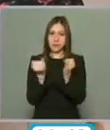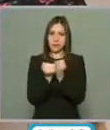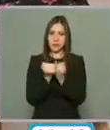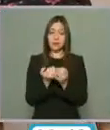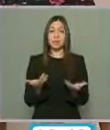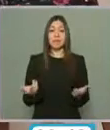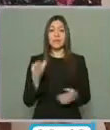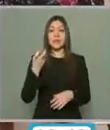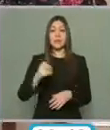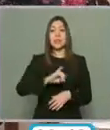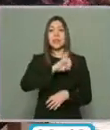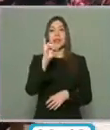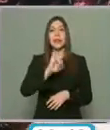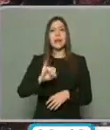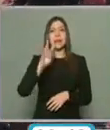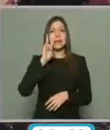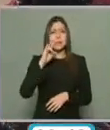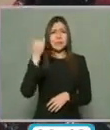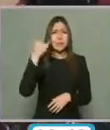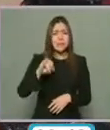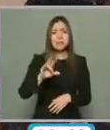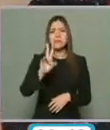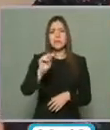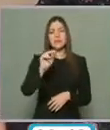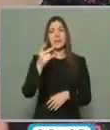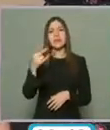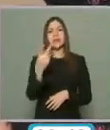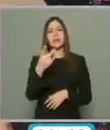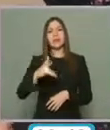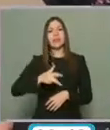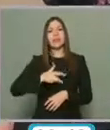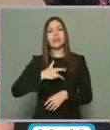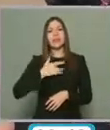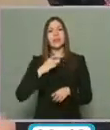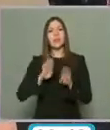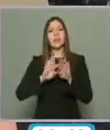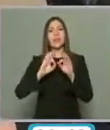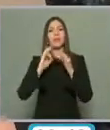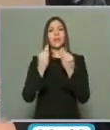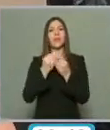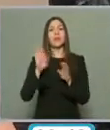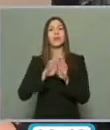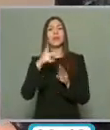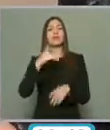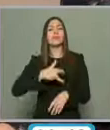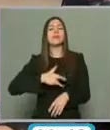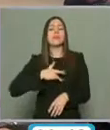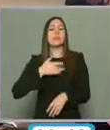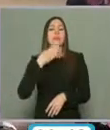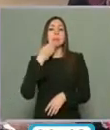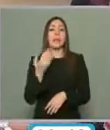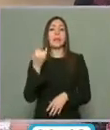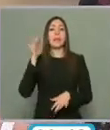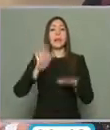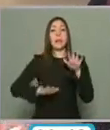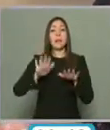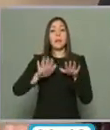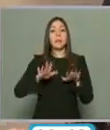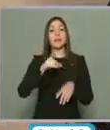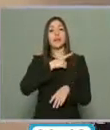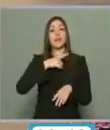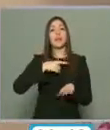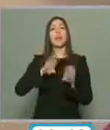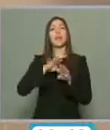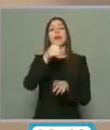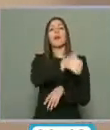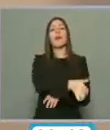Y es algo que nunca resulta extravagante. Hay pudor en esa forma de practicar la dicha. Quizá tiene que ver con